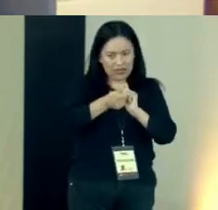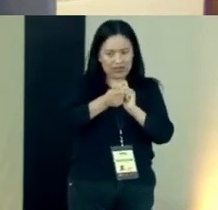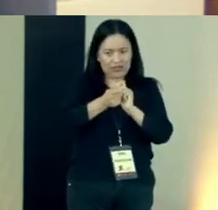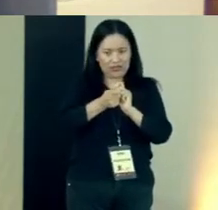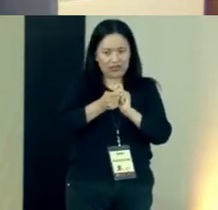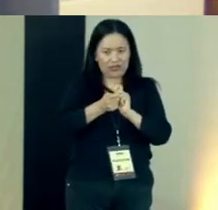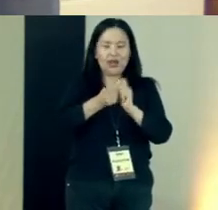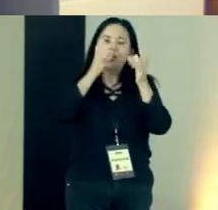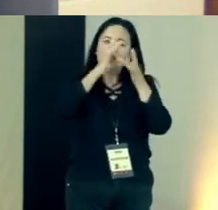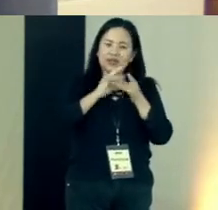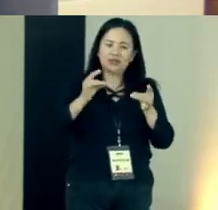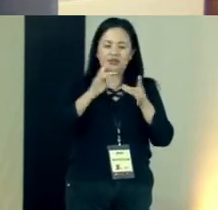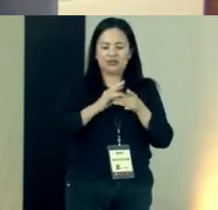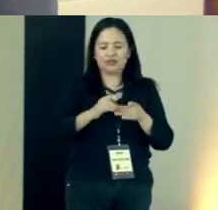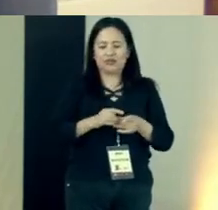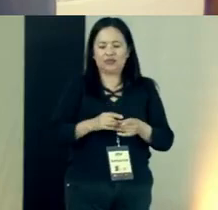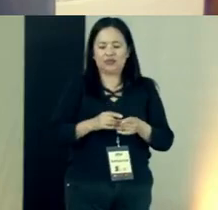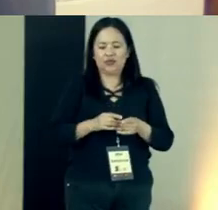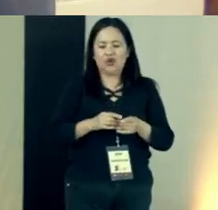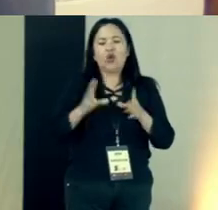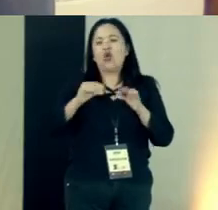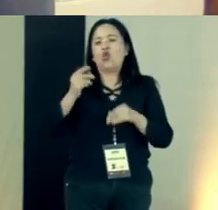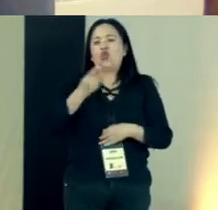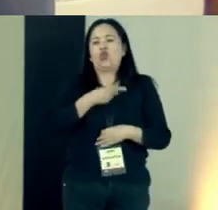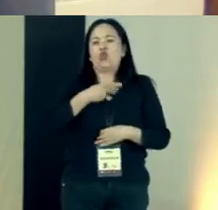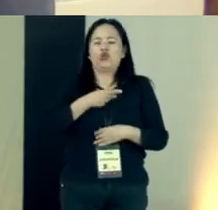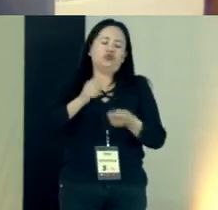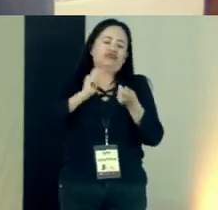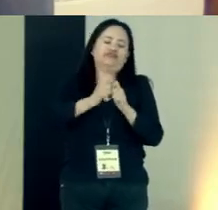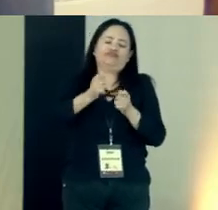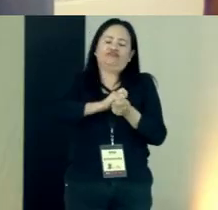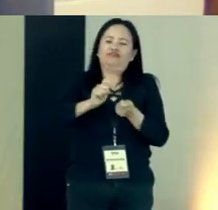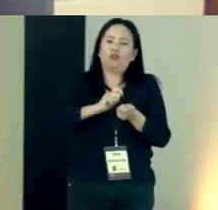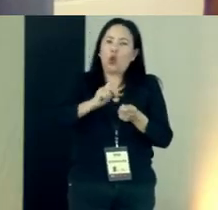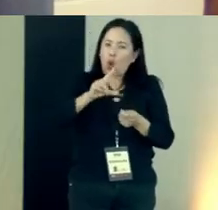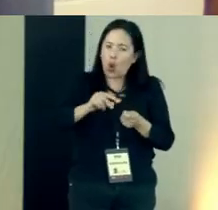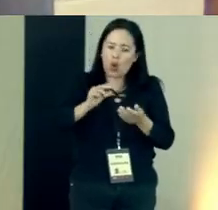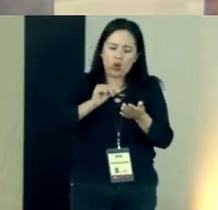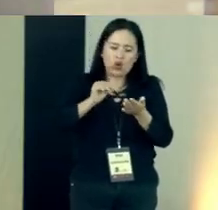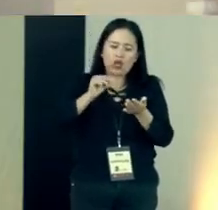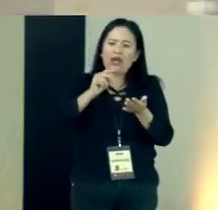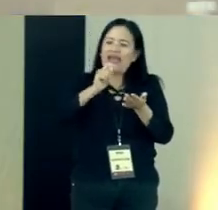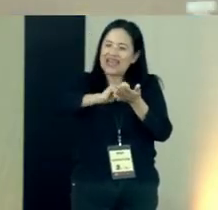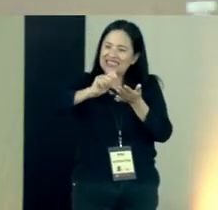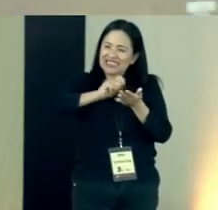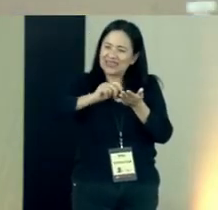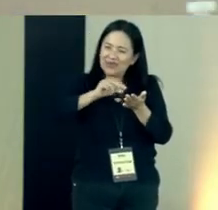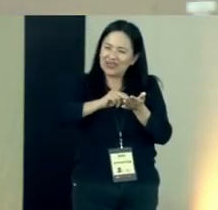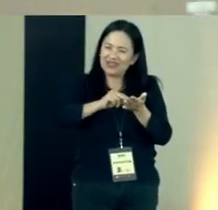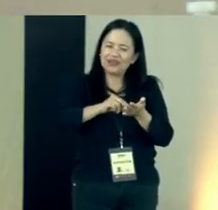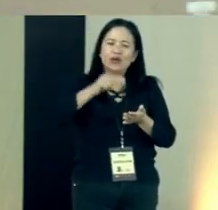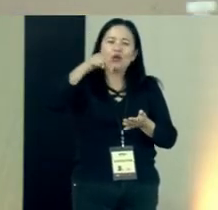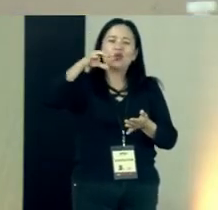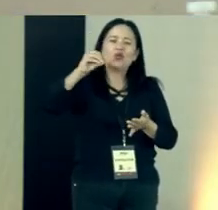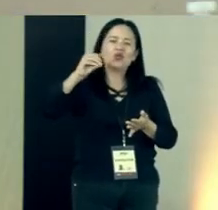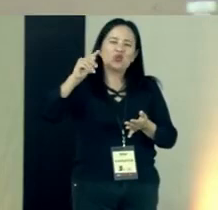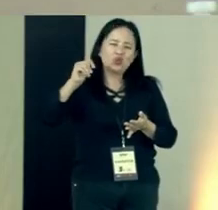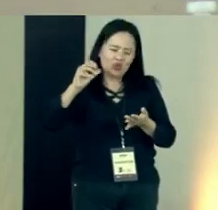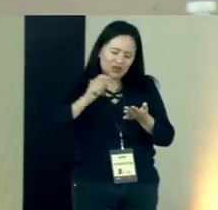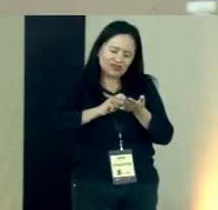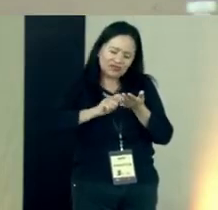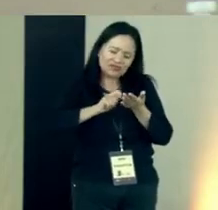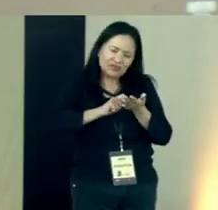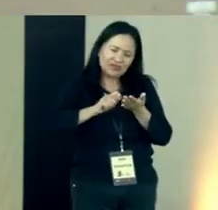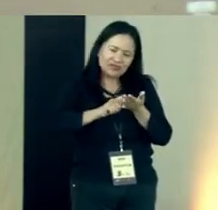justamente de contextualizar, por eso no solamente es prólogo y traducción, sino también notas, porque nos va explicando muchas cosas